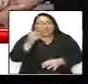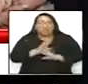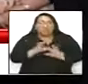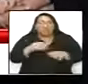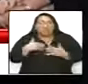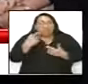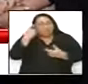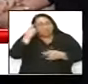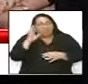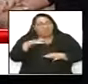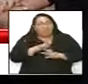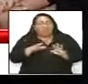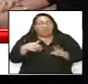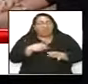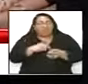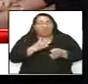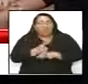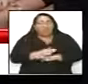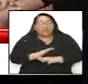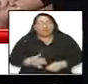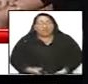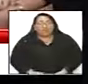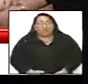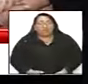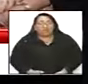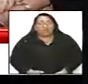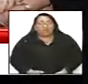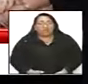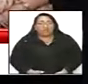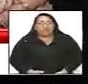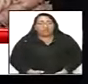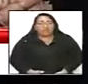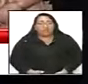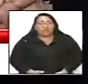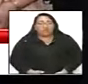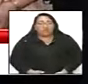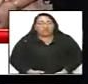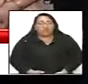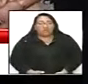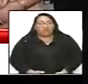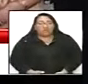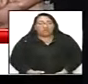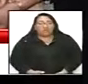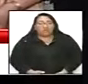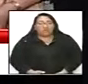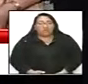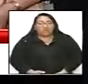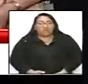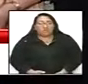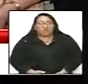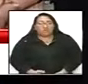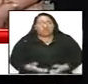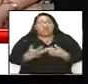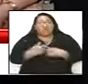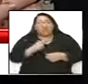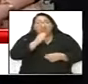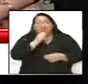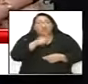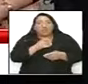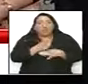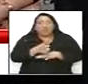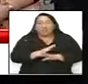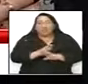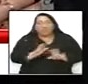puede pues, sospechar que nosotros podemos tener injerencia en una empresa privada, por favor. O sea, está bien que hayan sospechas en el Perú, pero no de ese